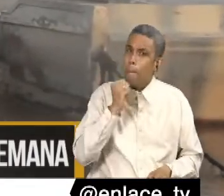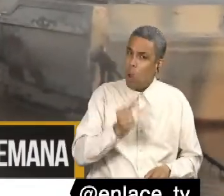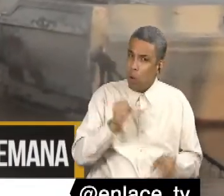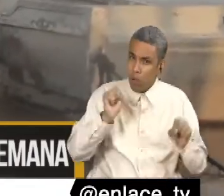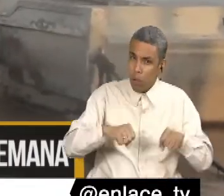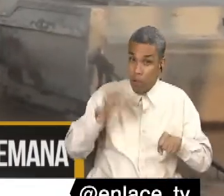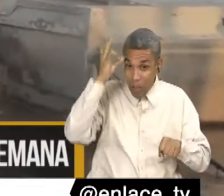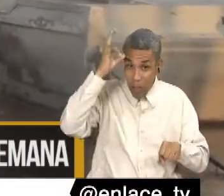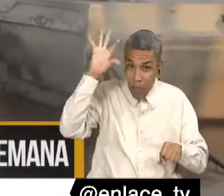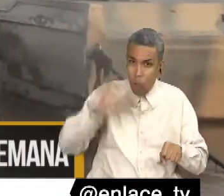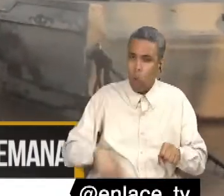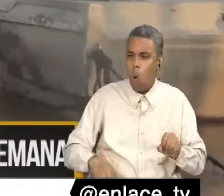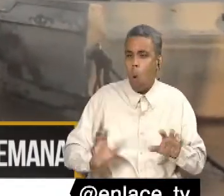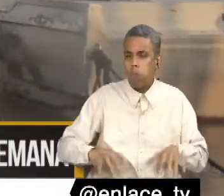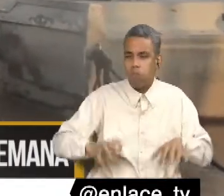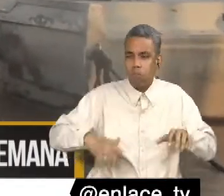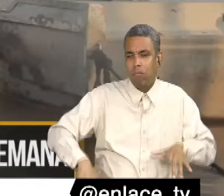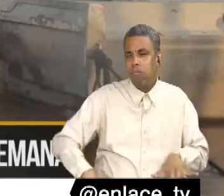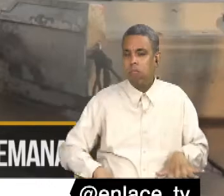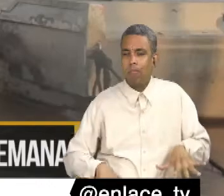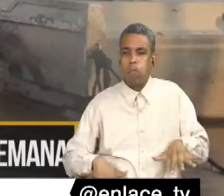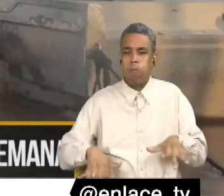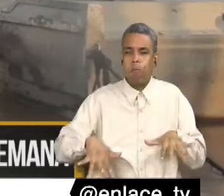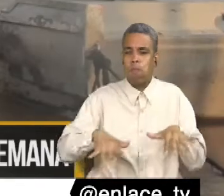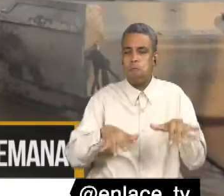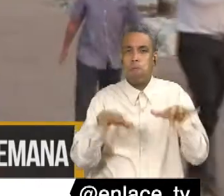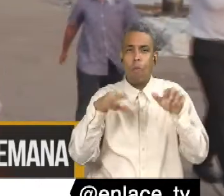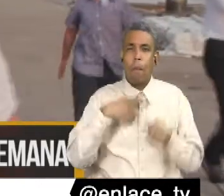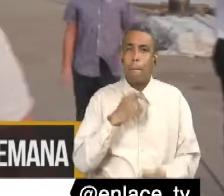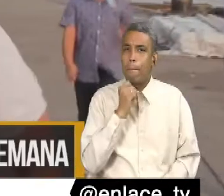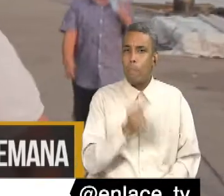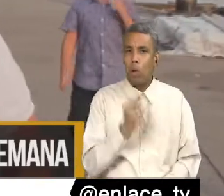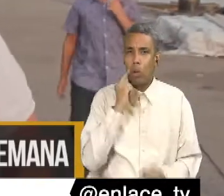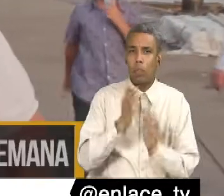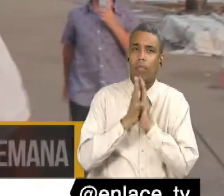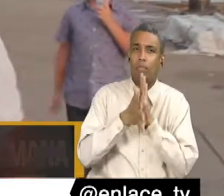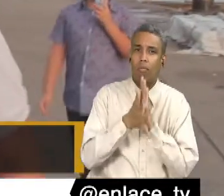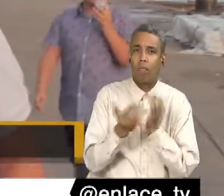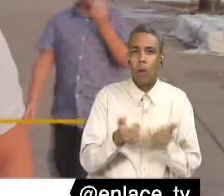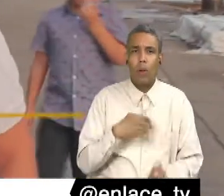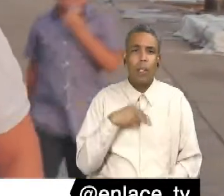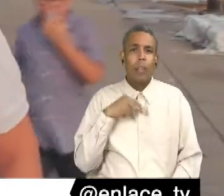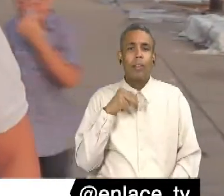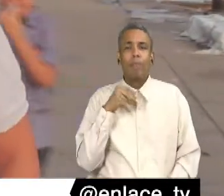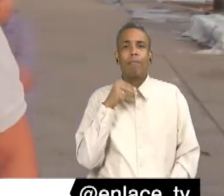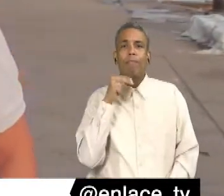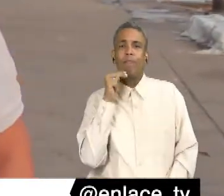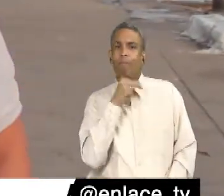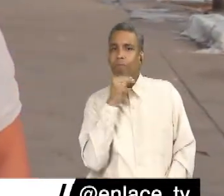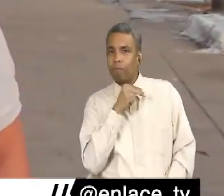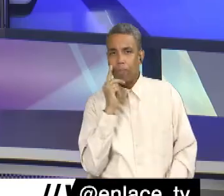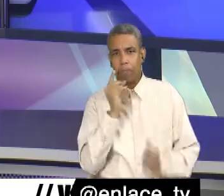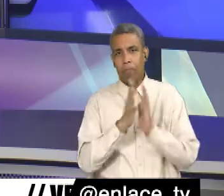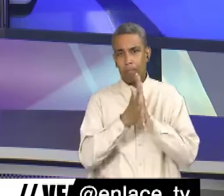agravarse debido al incremento de los niveles del río Magdalena. Este es un informe de Neila Cosio para Enlace Noticias. Buenas